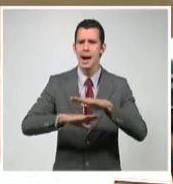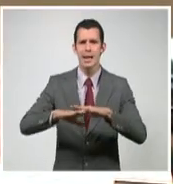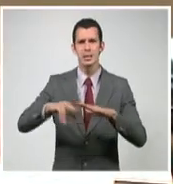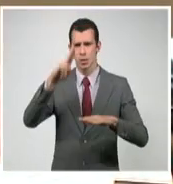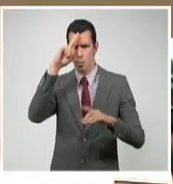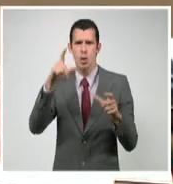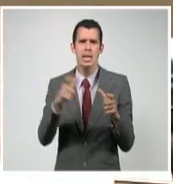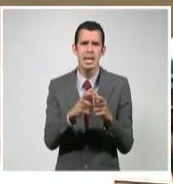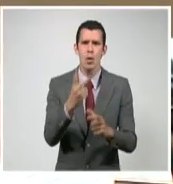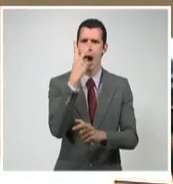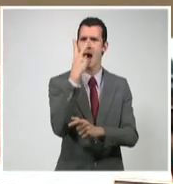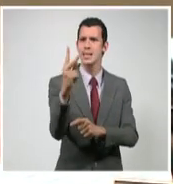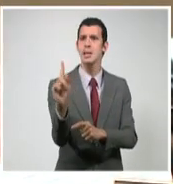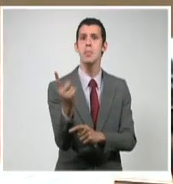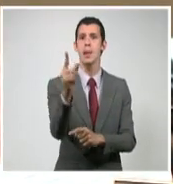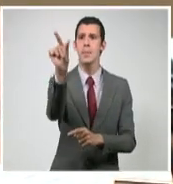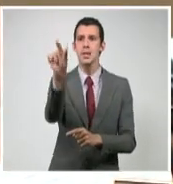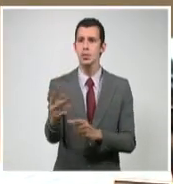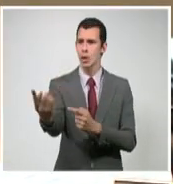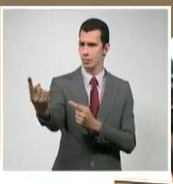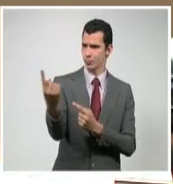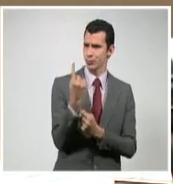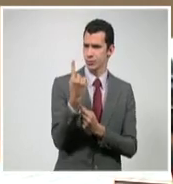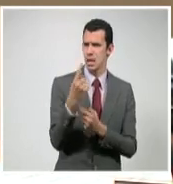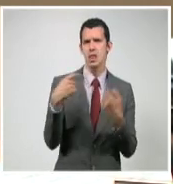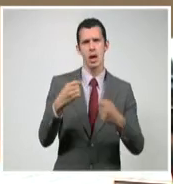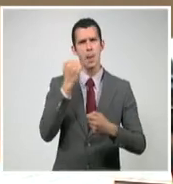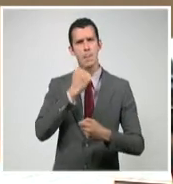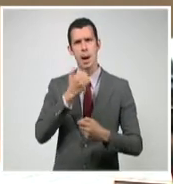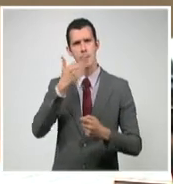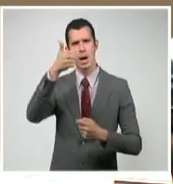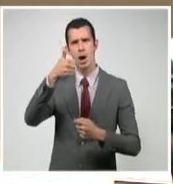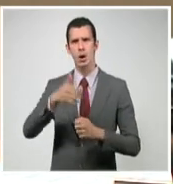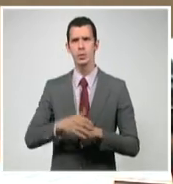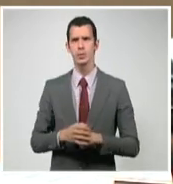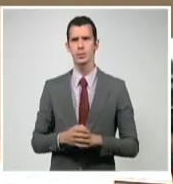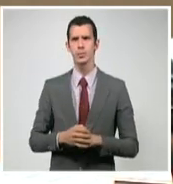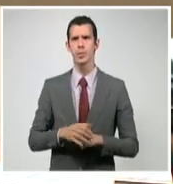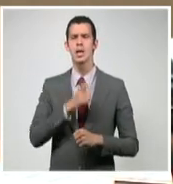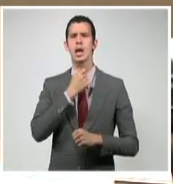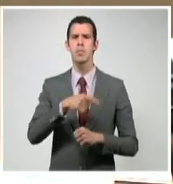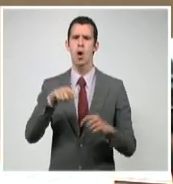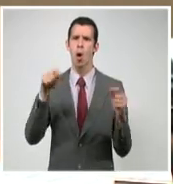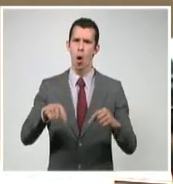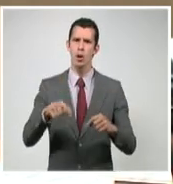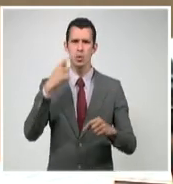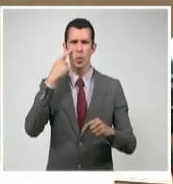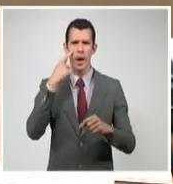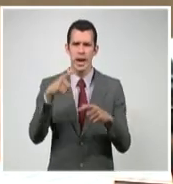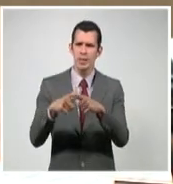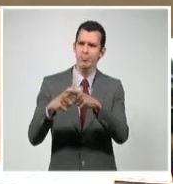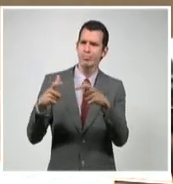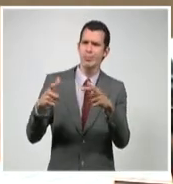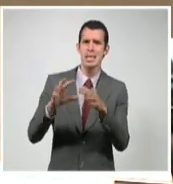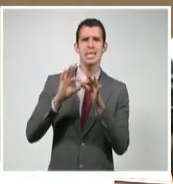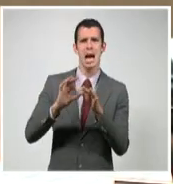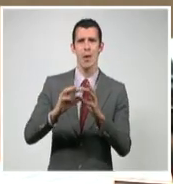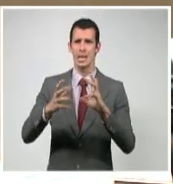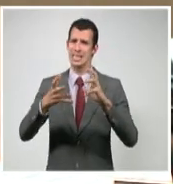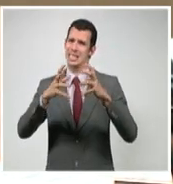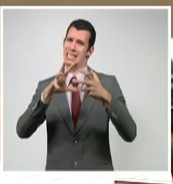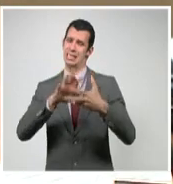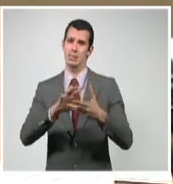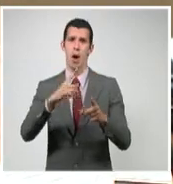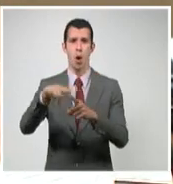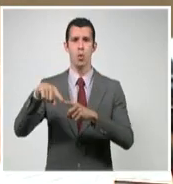análisis de los 19 casos entre graves y críticos y los fallecidos que ha tenido la habana hay problemas hay